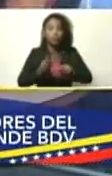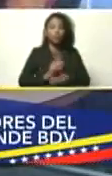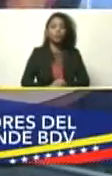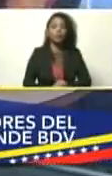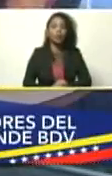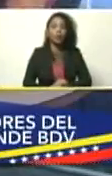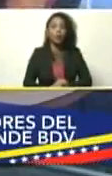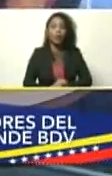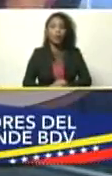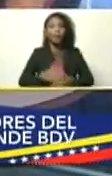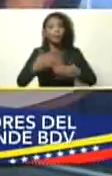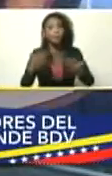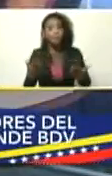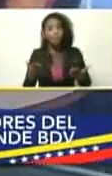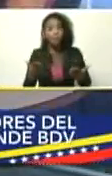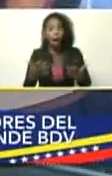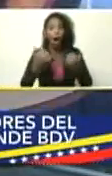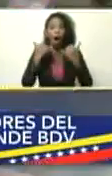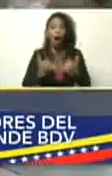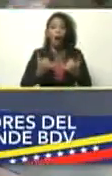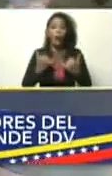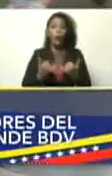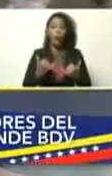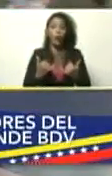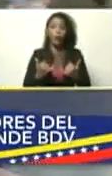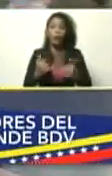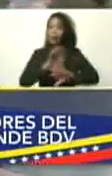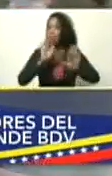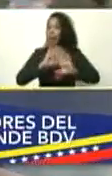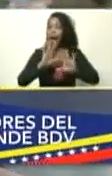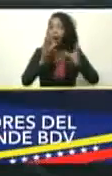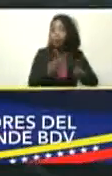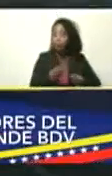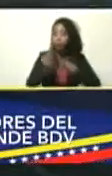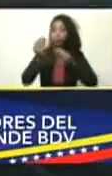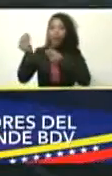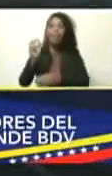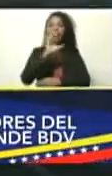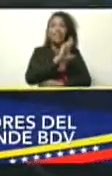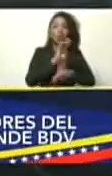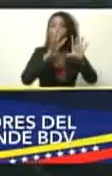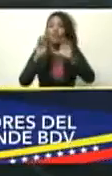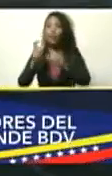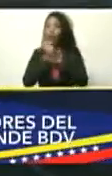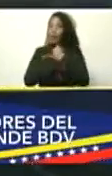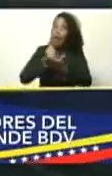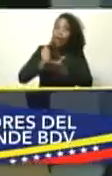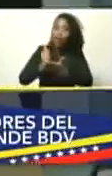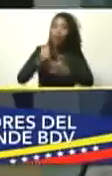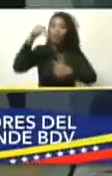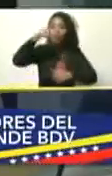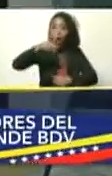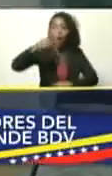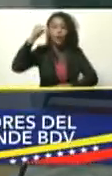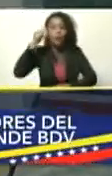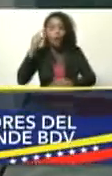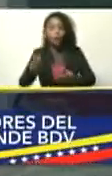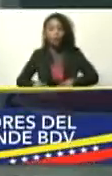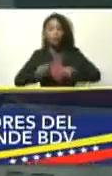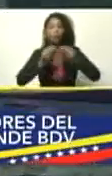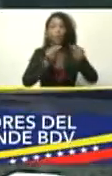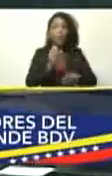formación y ahora ya se han entregado unos 390 créditos, pero en el día de hoy se están